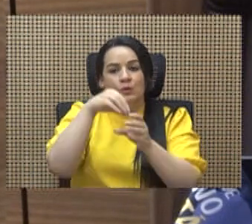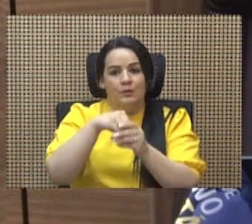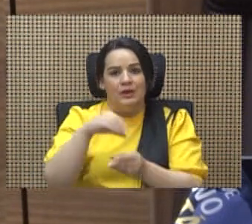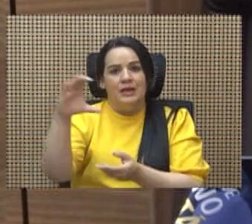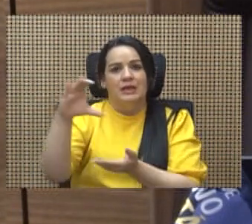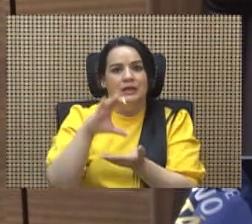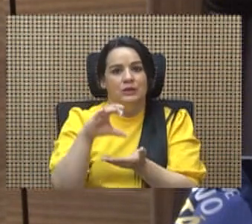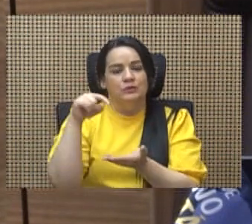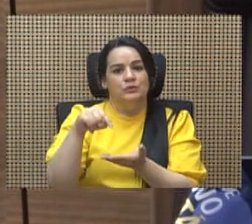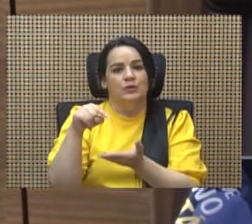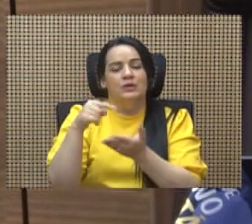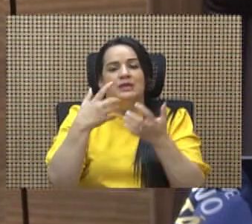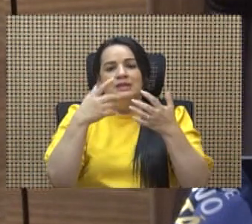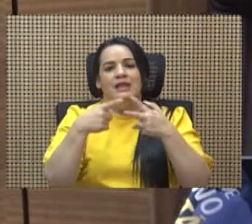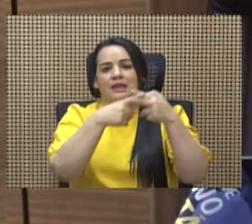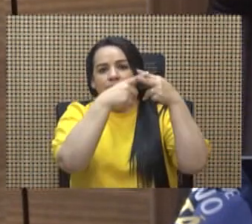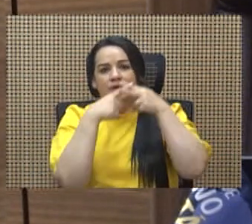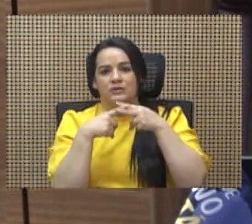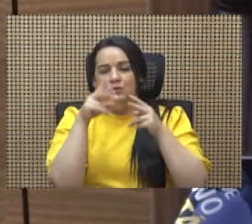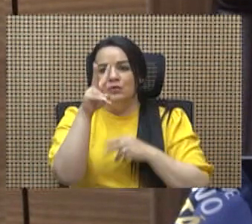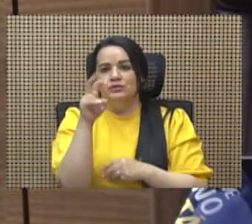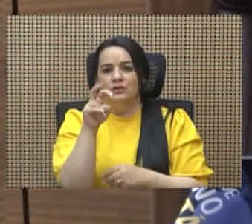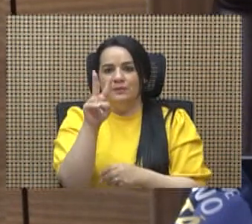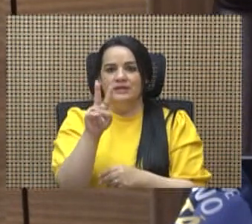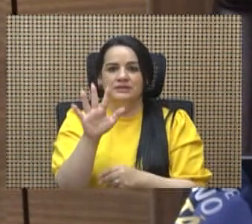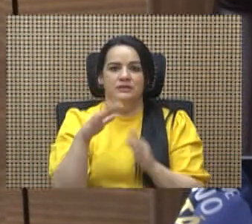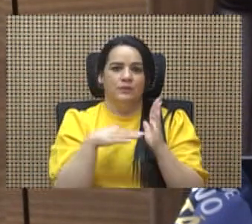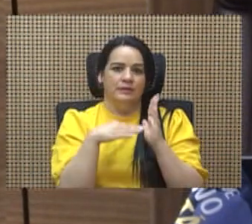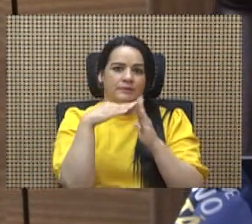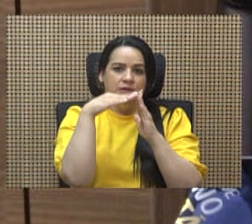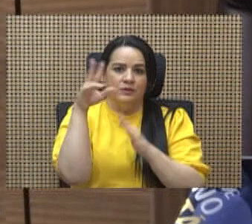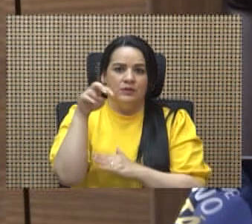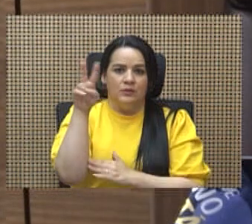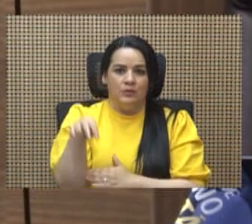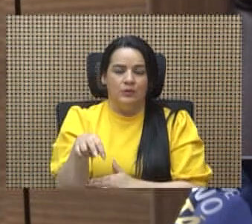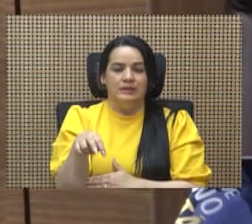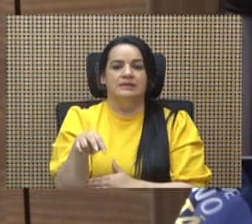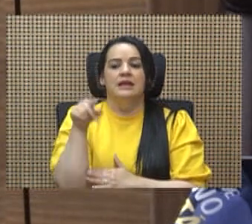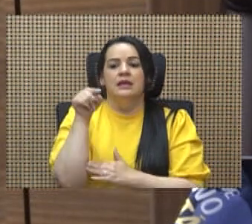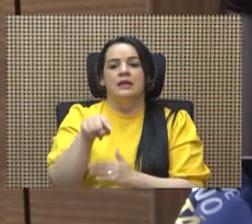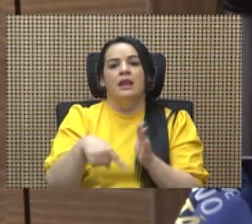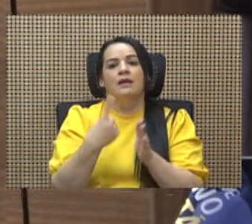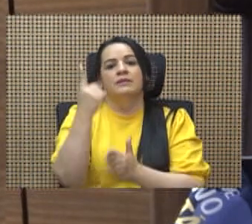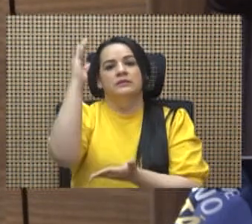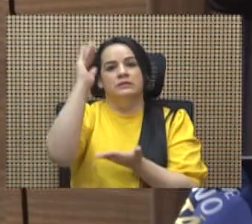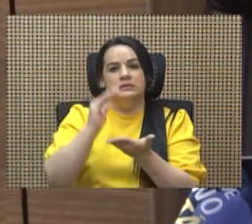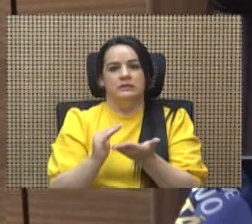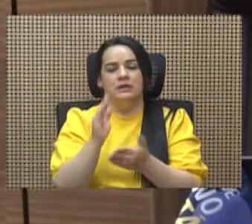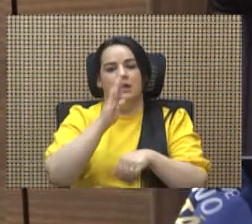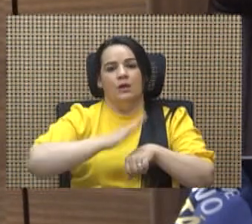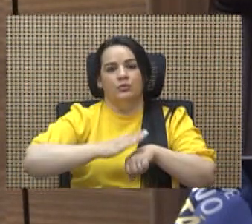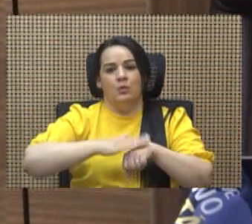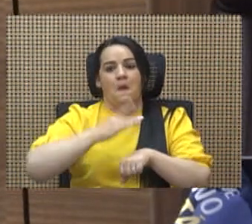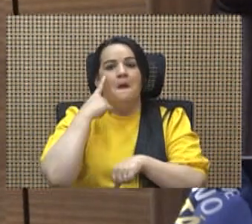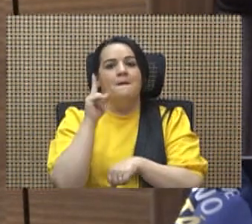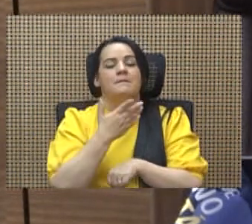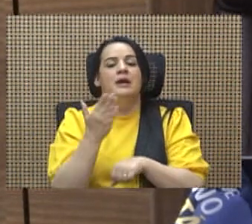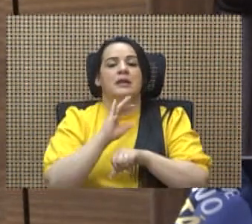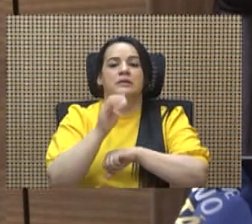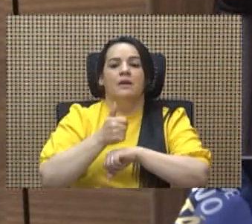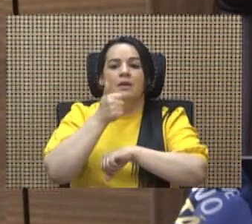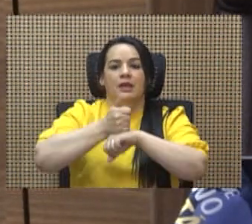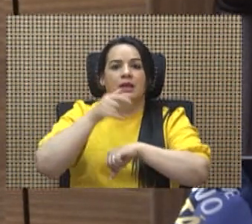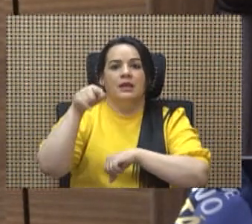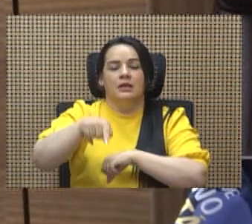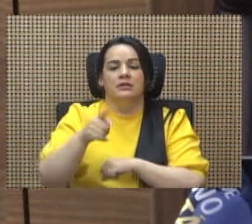ingresos provenientes de la empréstito por 225 mil millones de colones lo que a la vez disminuye la autorización para colocar deuda